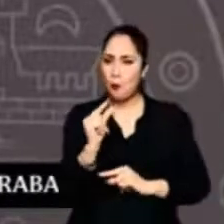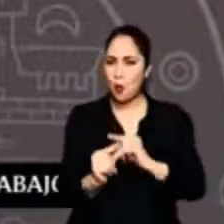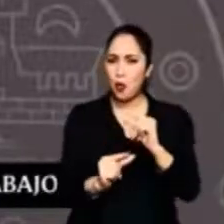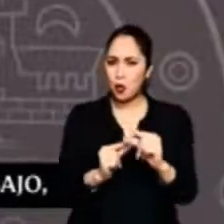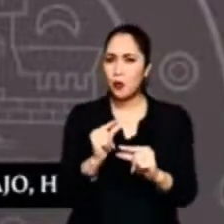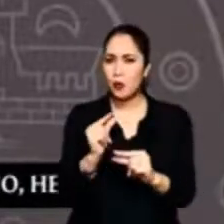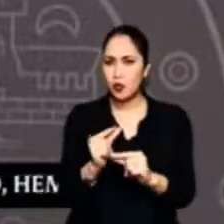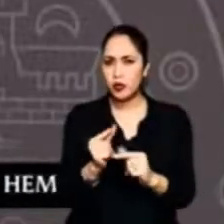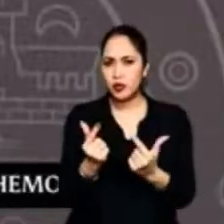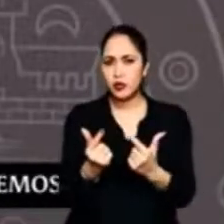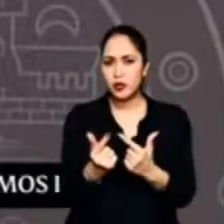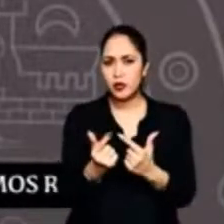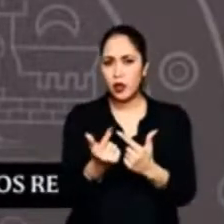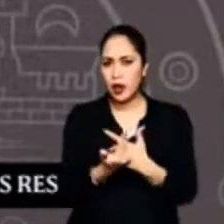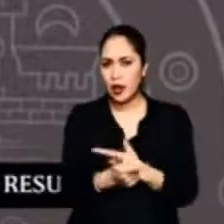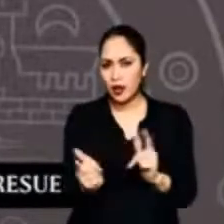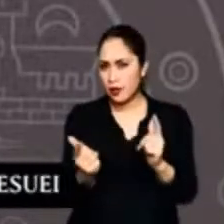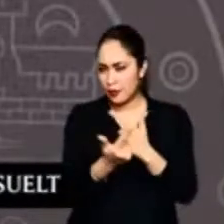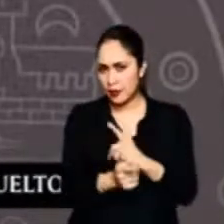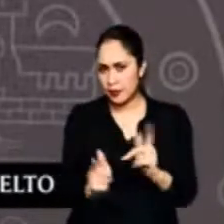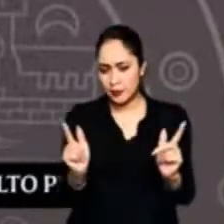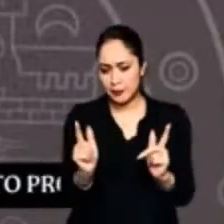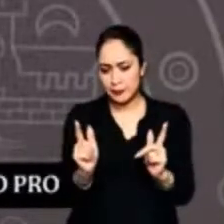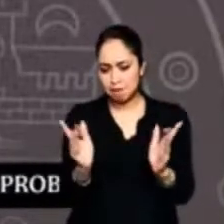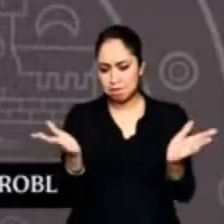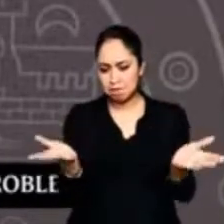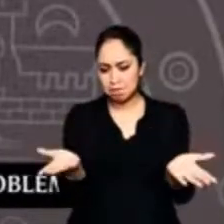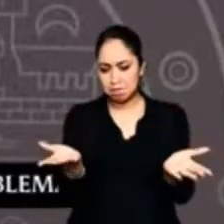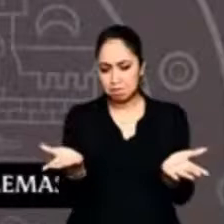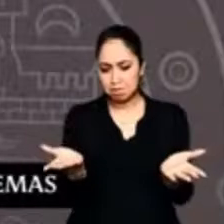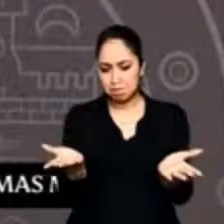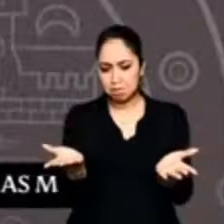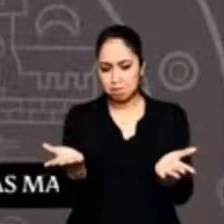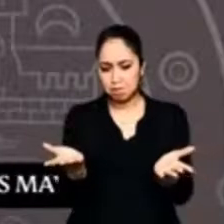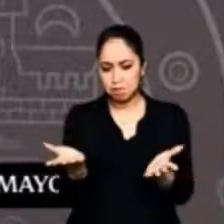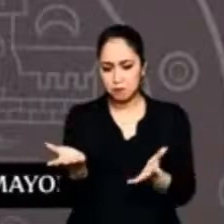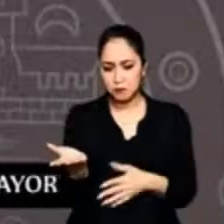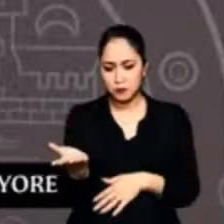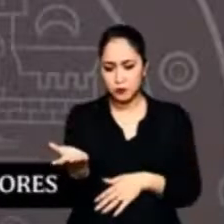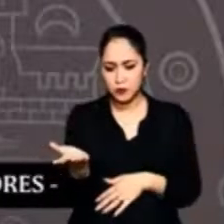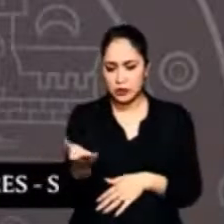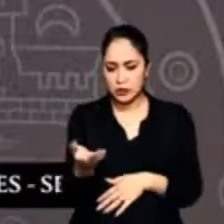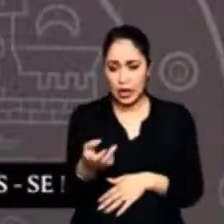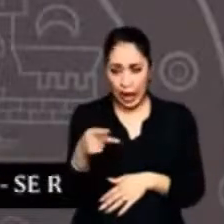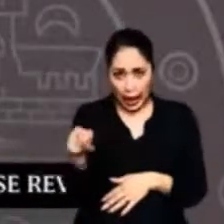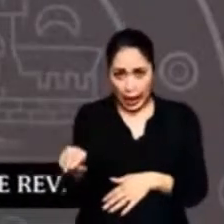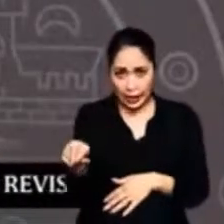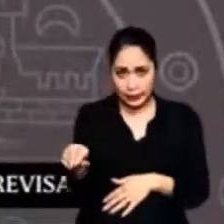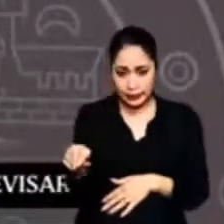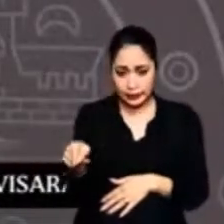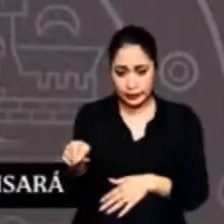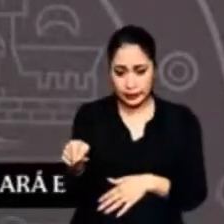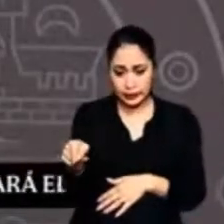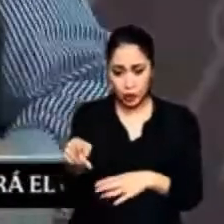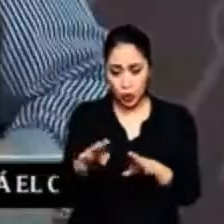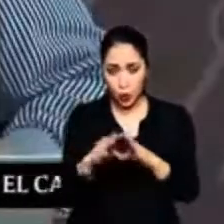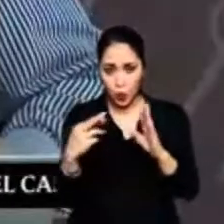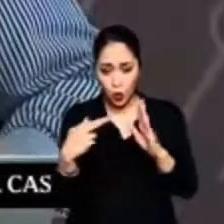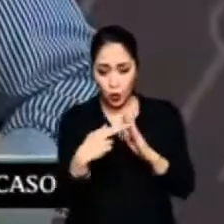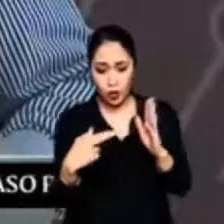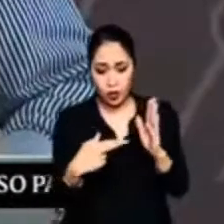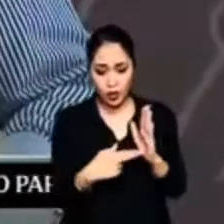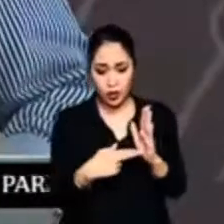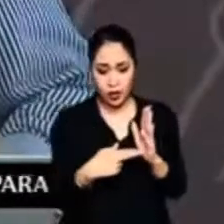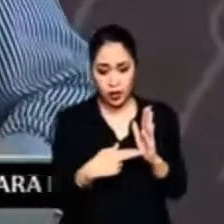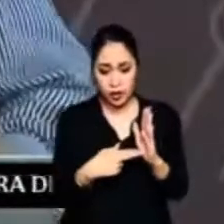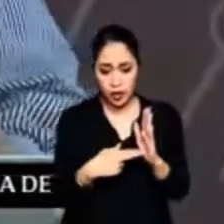quiere decir? Que ahí no creas que fuimos muy efectivos en las medidas que dijimos que íbamos a tomar,